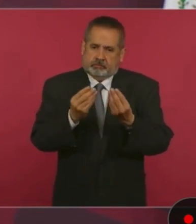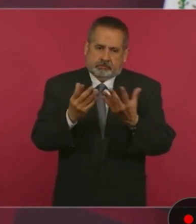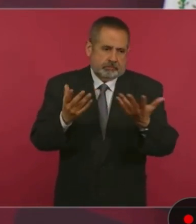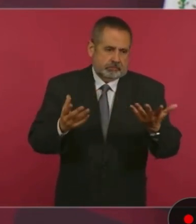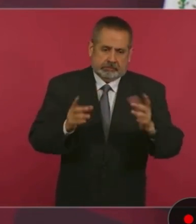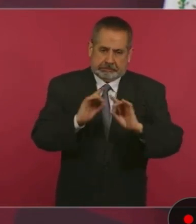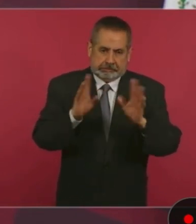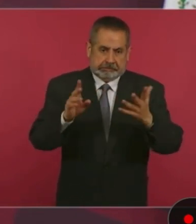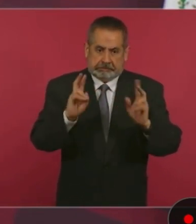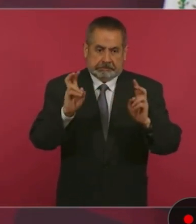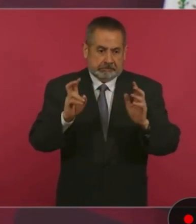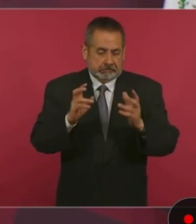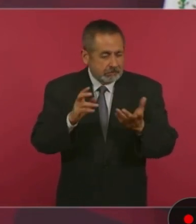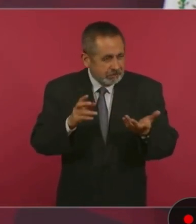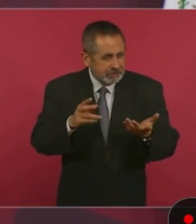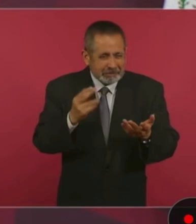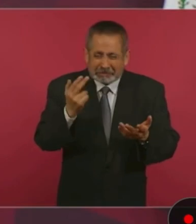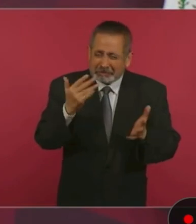delicado,